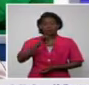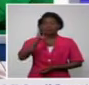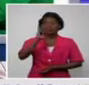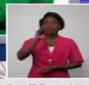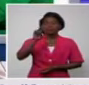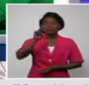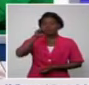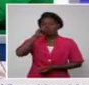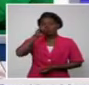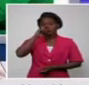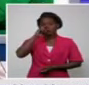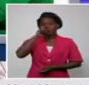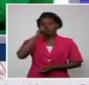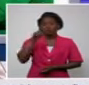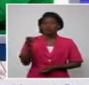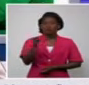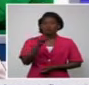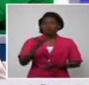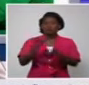la provincia de Mayabeque.